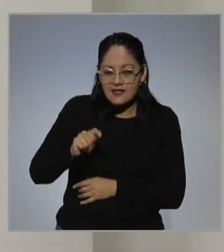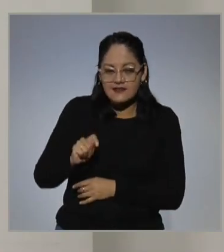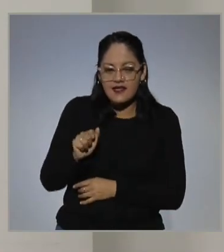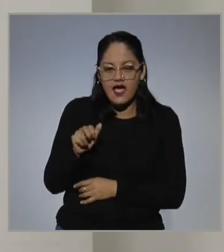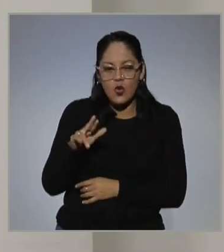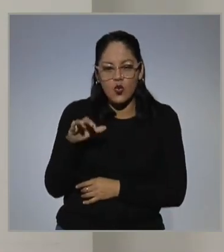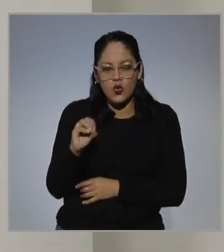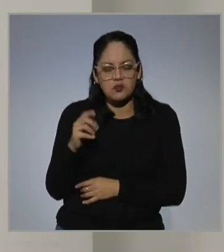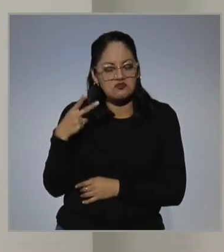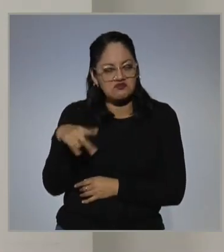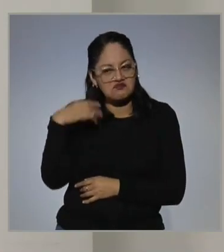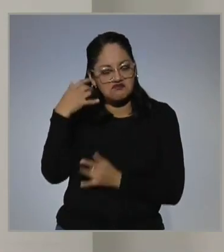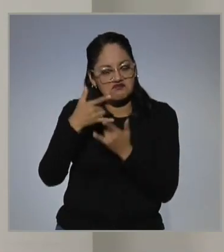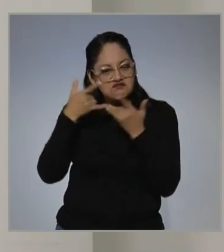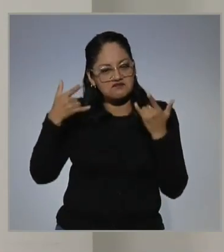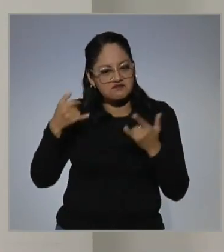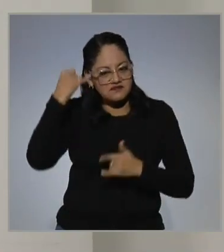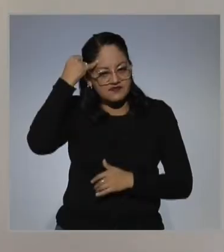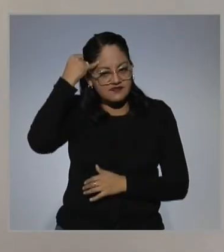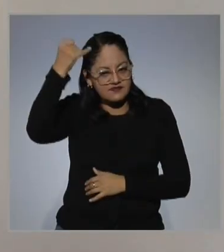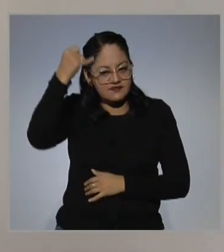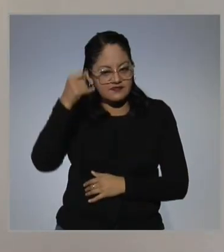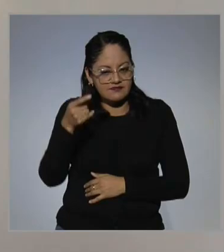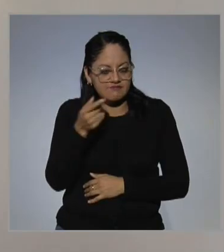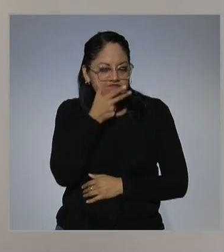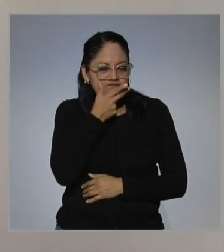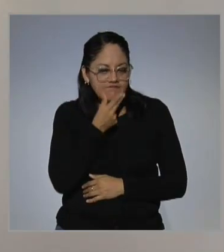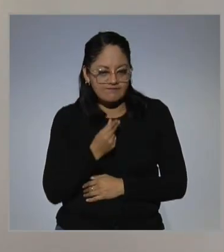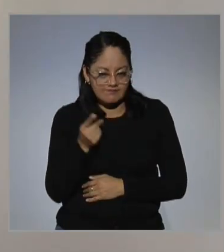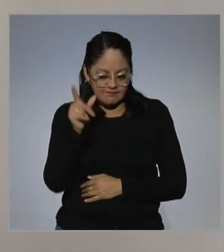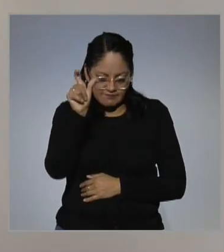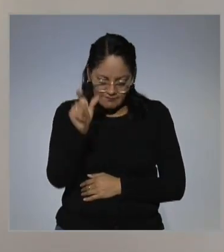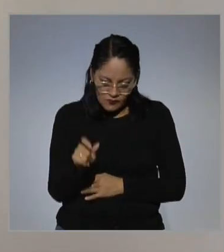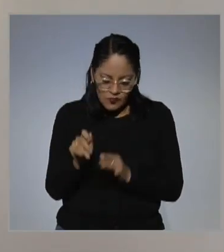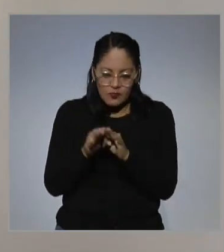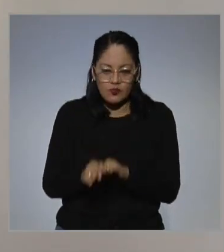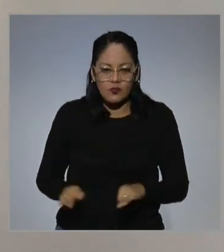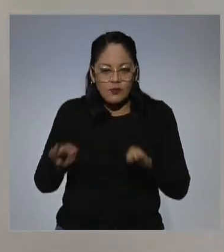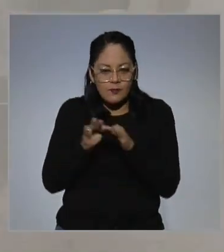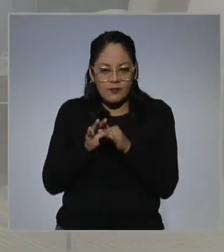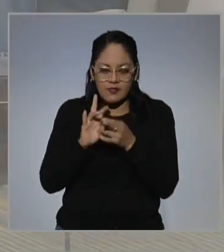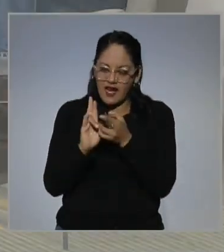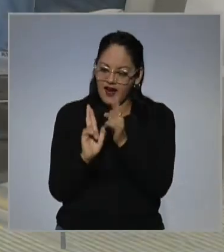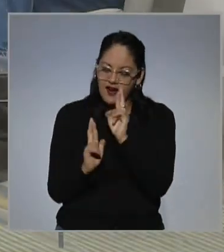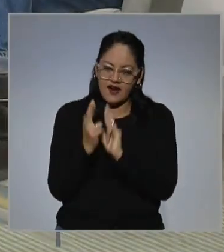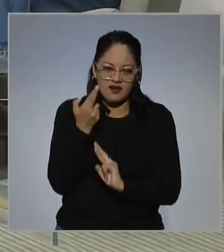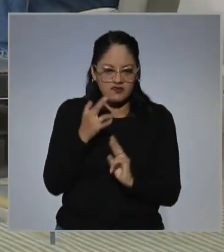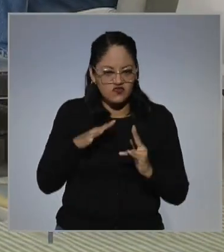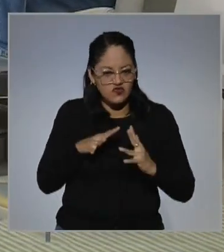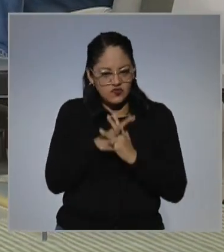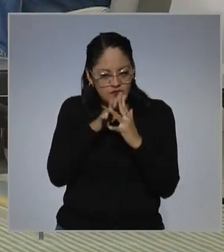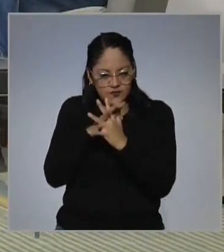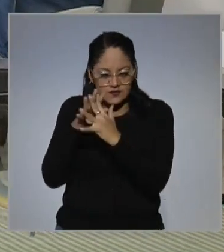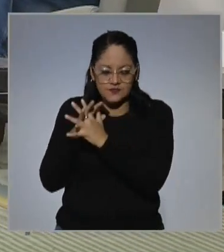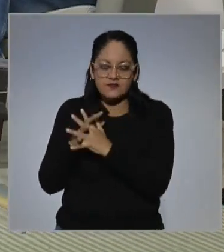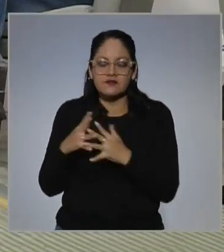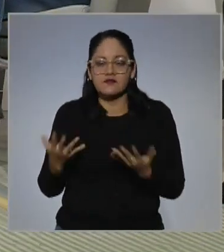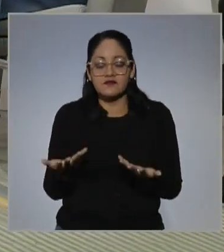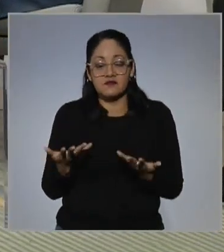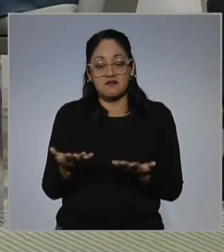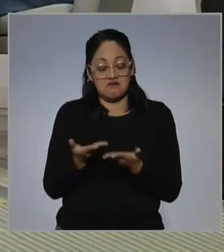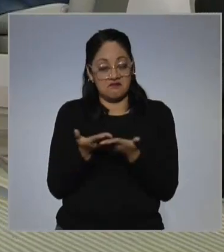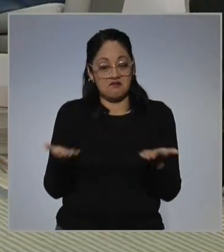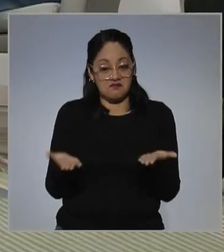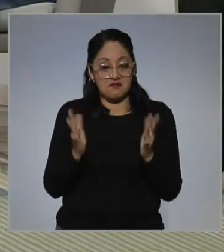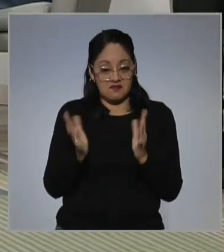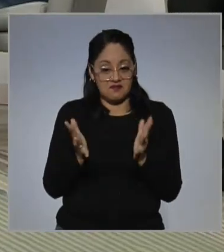y este hombre que tan importante en la lucha revolucionaria. Entonces,